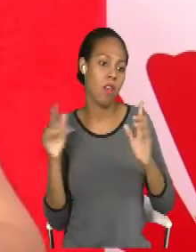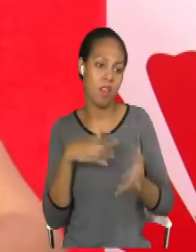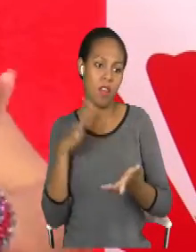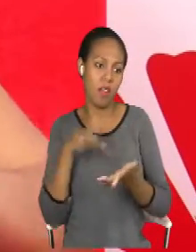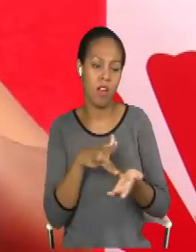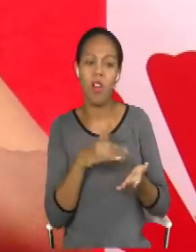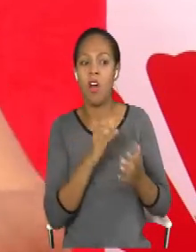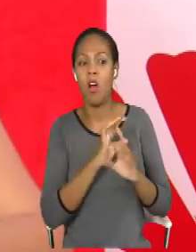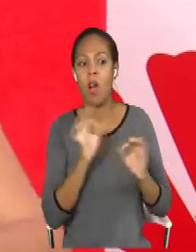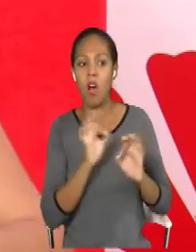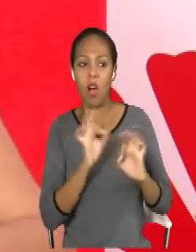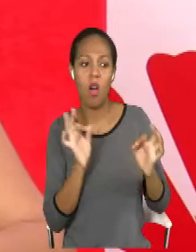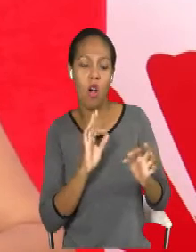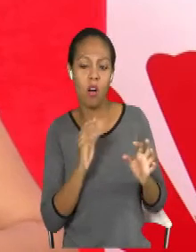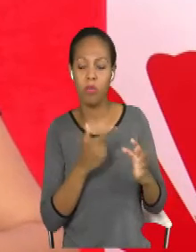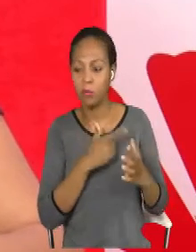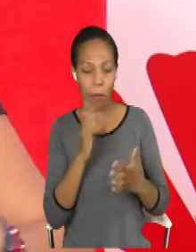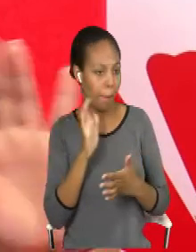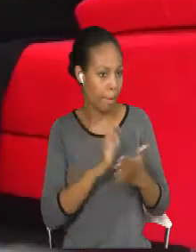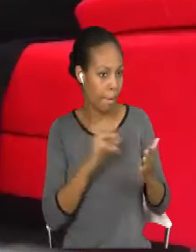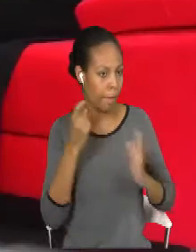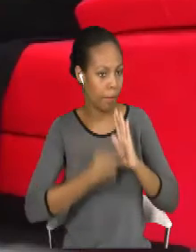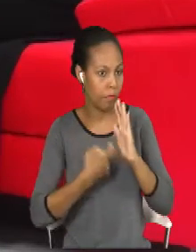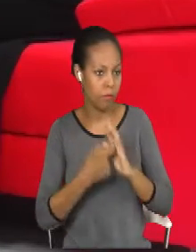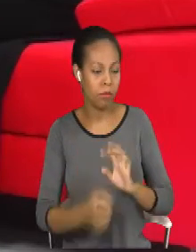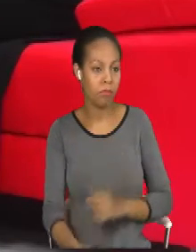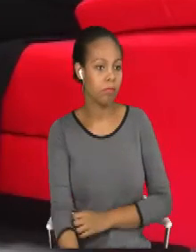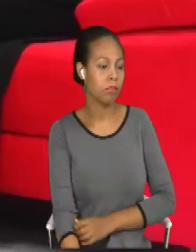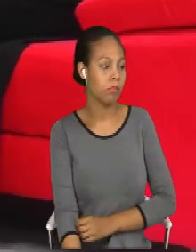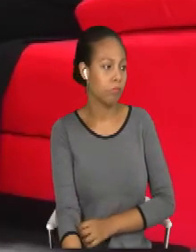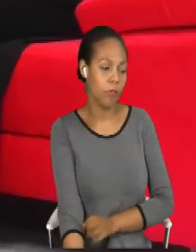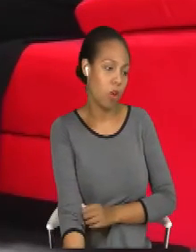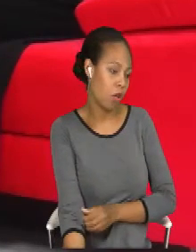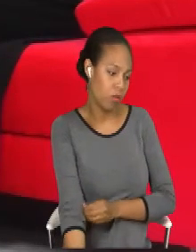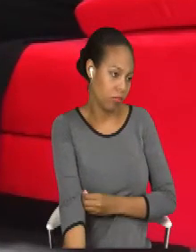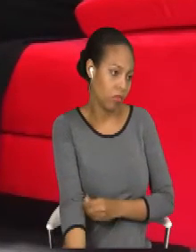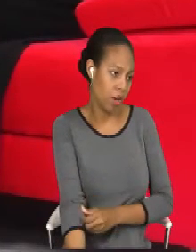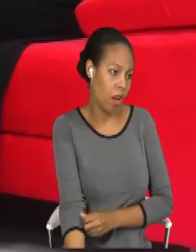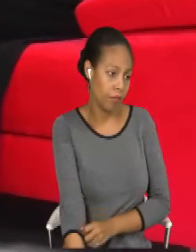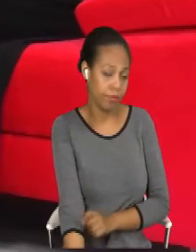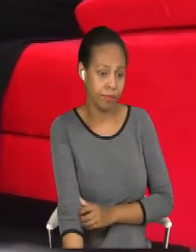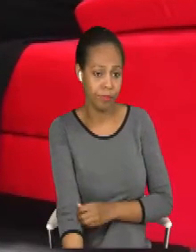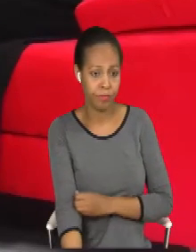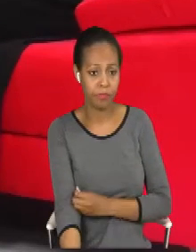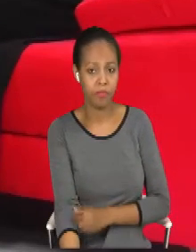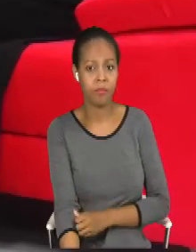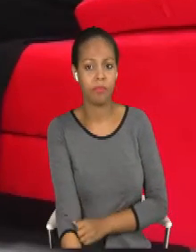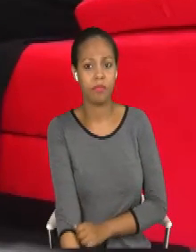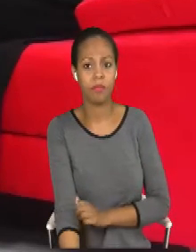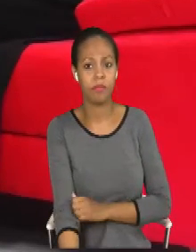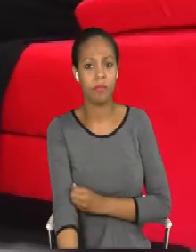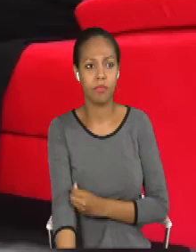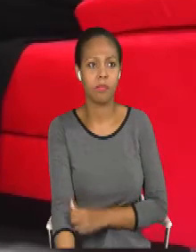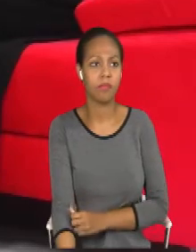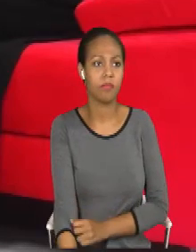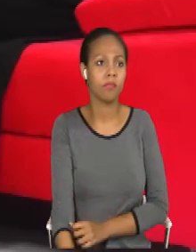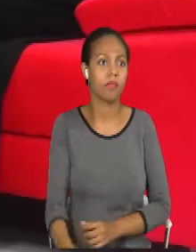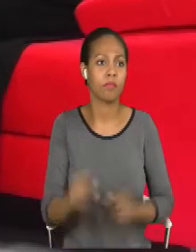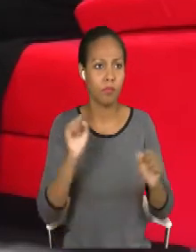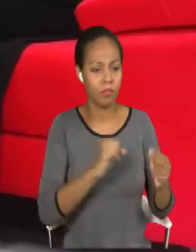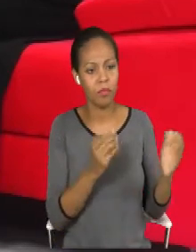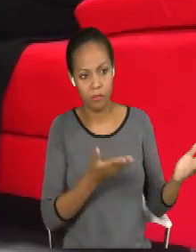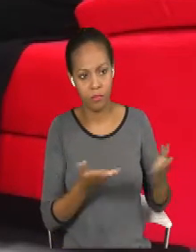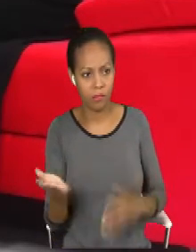libre expresión tal cual como son? Sí. Totalmente, nosotros no estamos, Dios no nos mandó